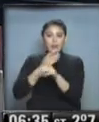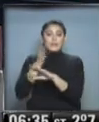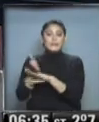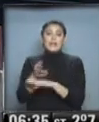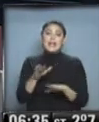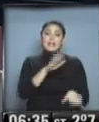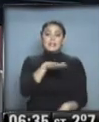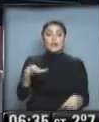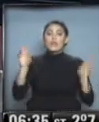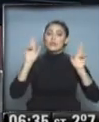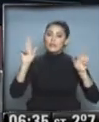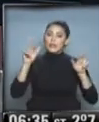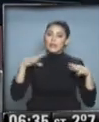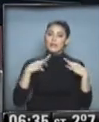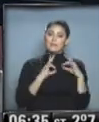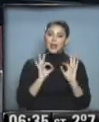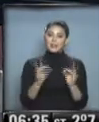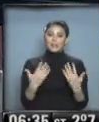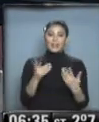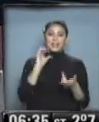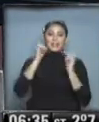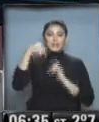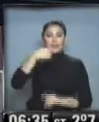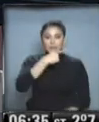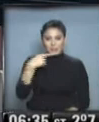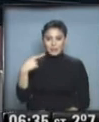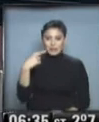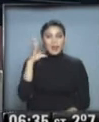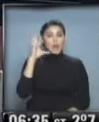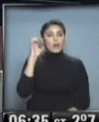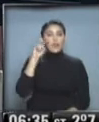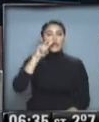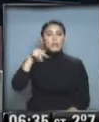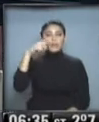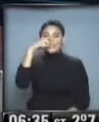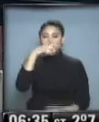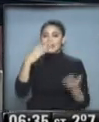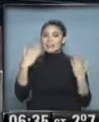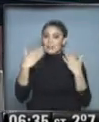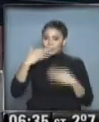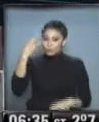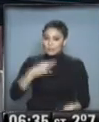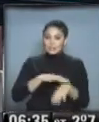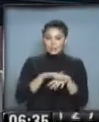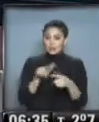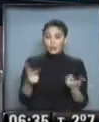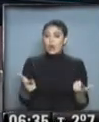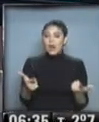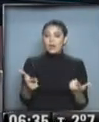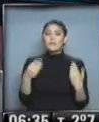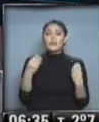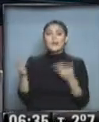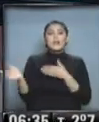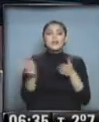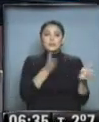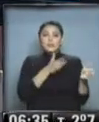suerte, están de vacaciones, que puedan disfrutar esta última semana. Recuerden, 2 grados 7 décimos la temperatura, no hay sensación térmica porque el viento está soplando muy